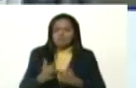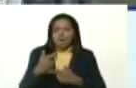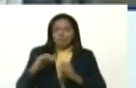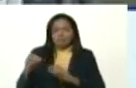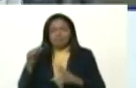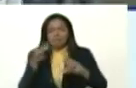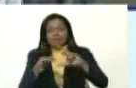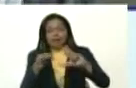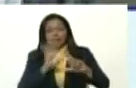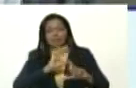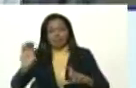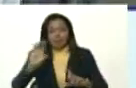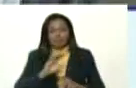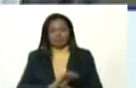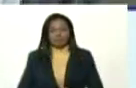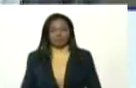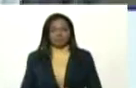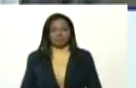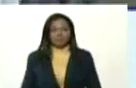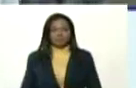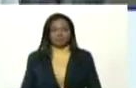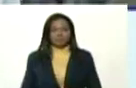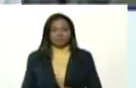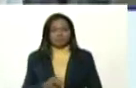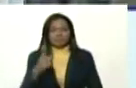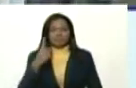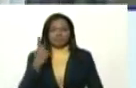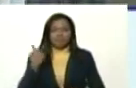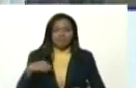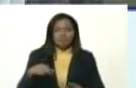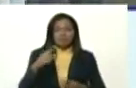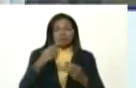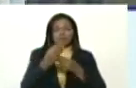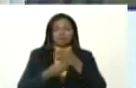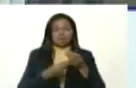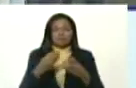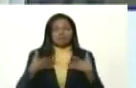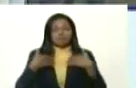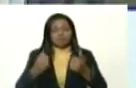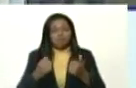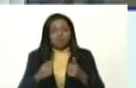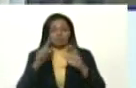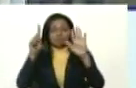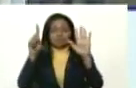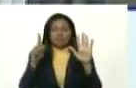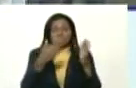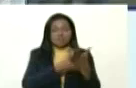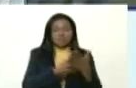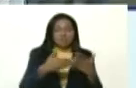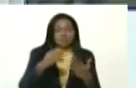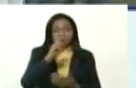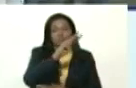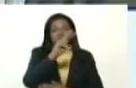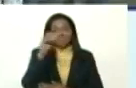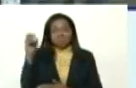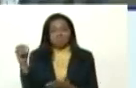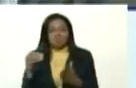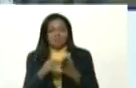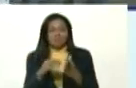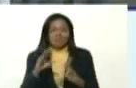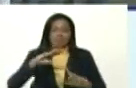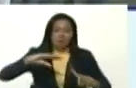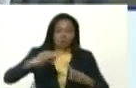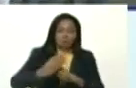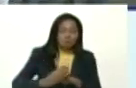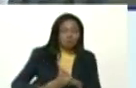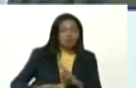ciudadanas. Entonces tenemos que llevar la salud a los 6.200.000 hogares, la educación, la cultura,